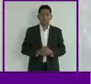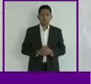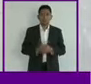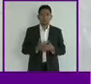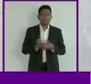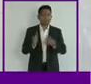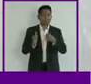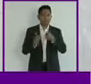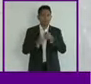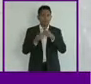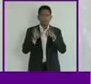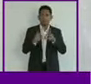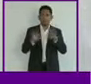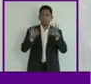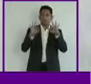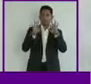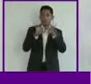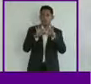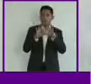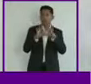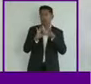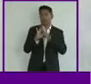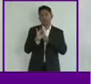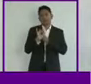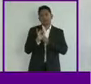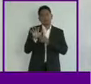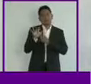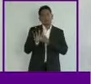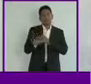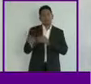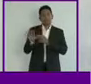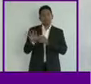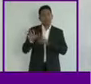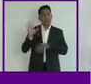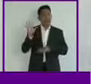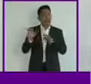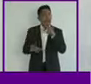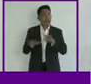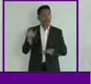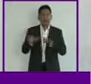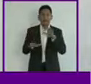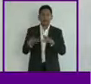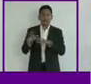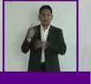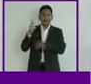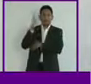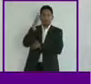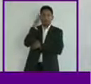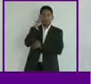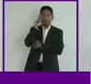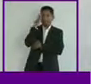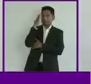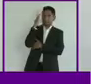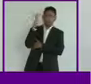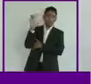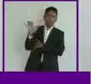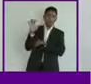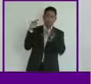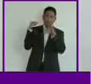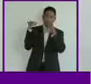usar lo más básico en un dispositivo electrónico, porque hay padres que a veces no ni siquiera saben cómo mandar un